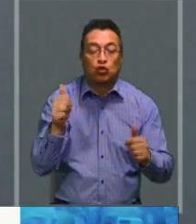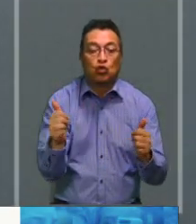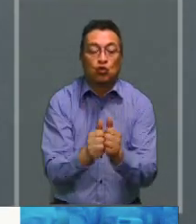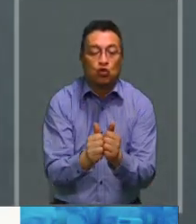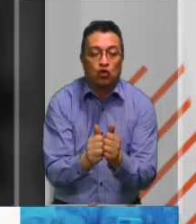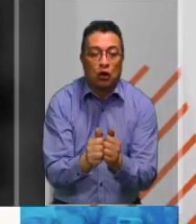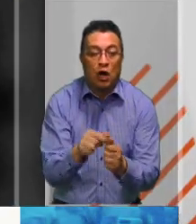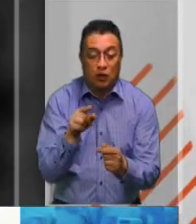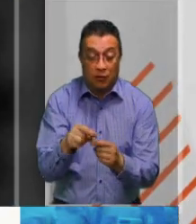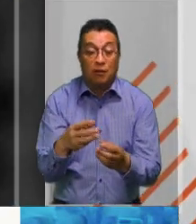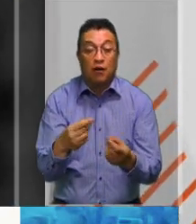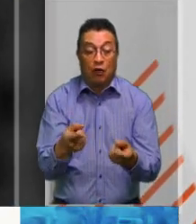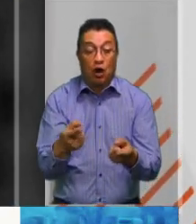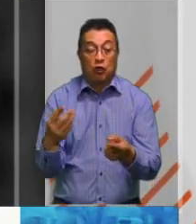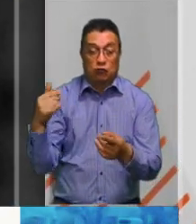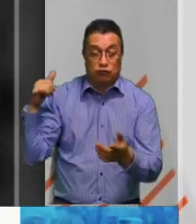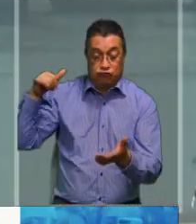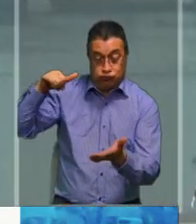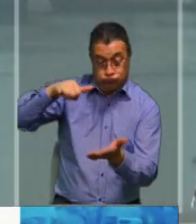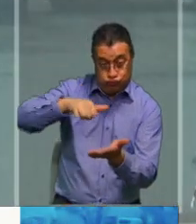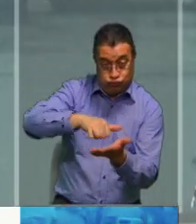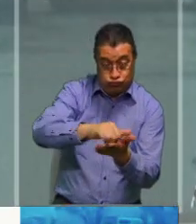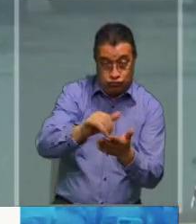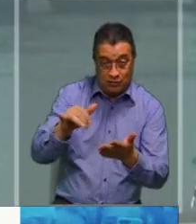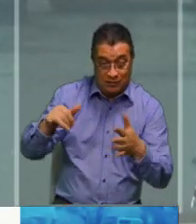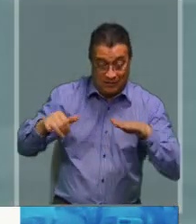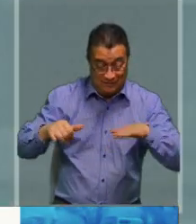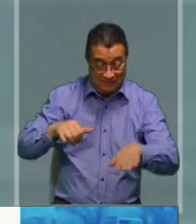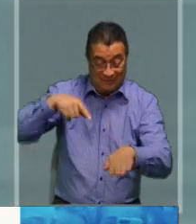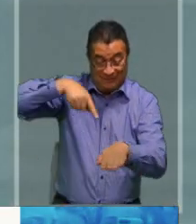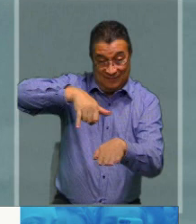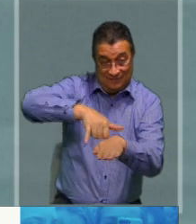martes dio la bienvenida a un portaaviones de la Marina estadounidense.